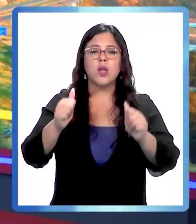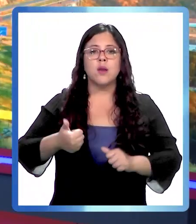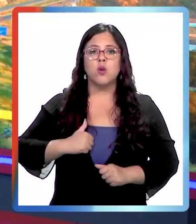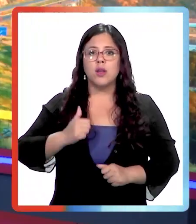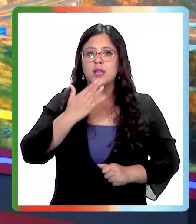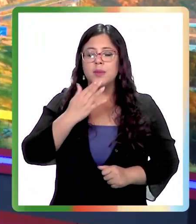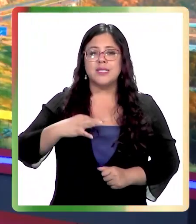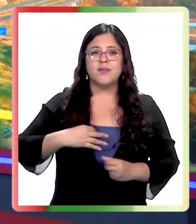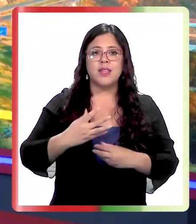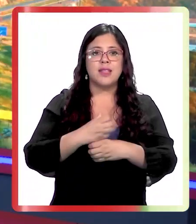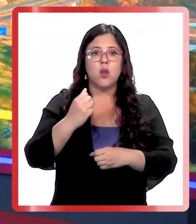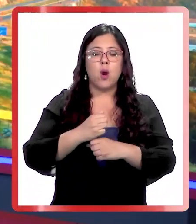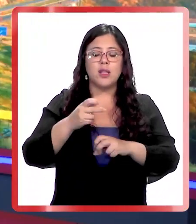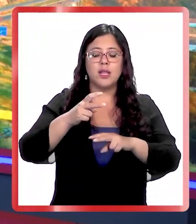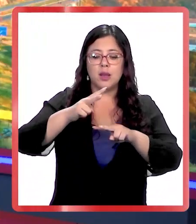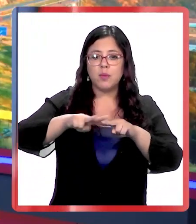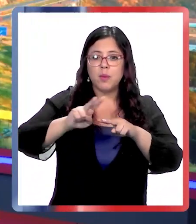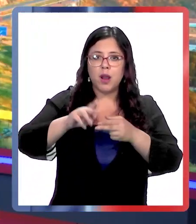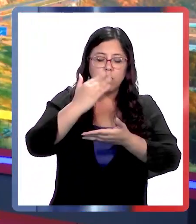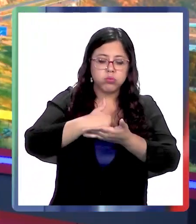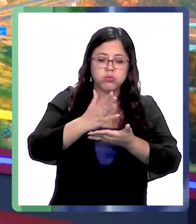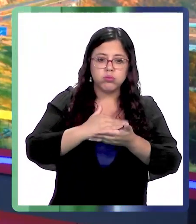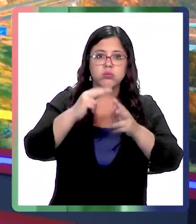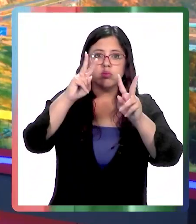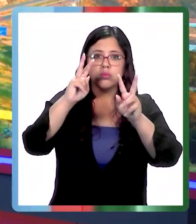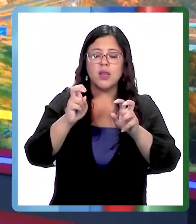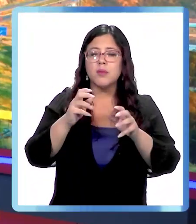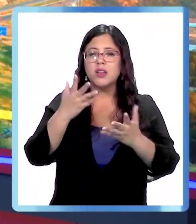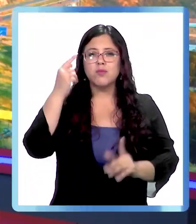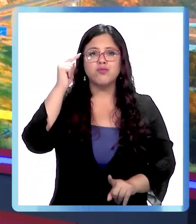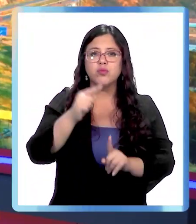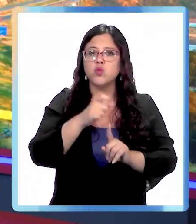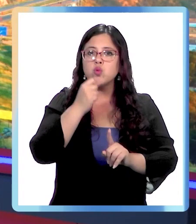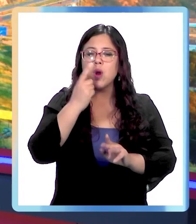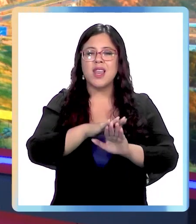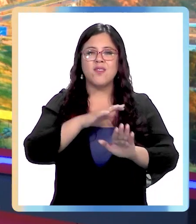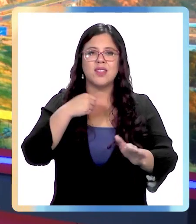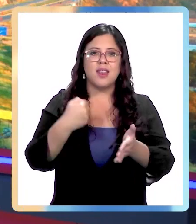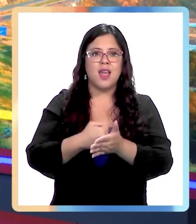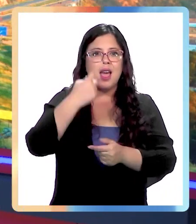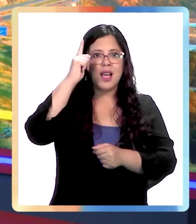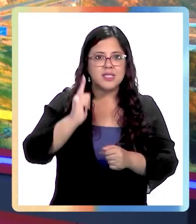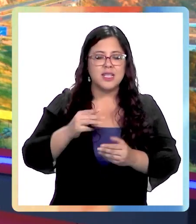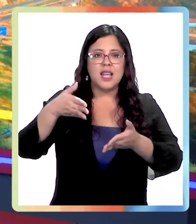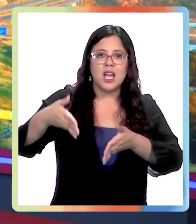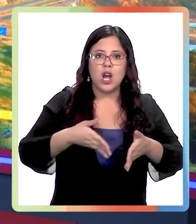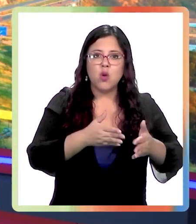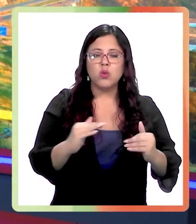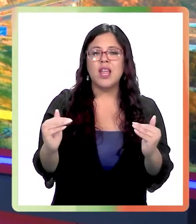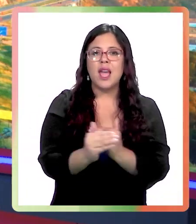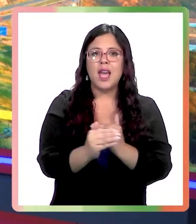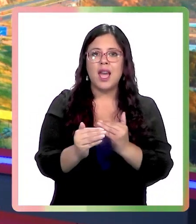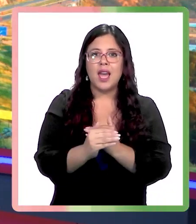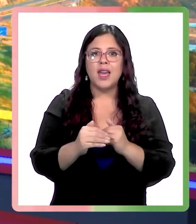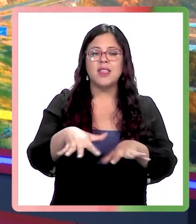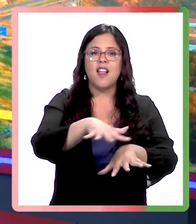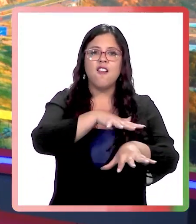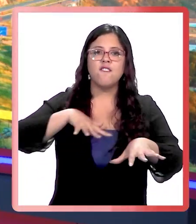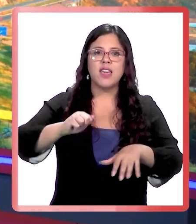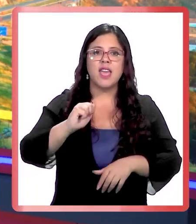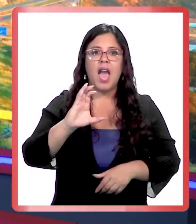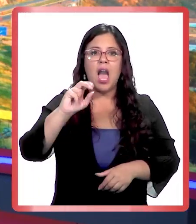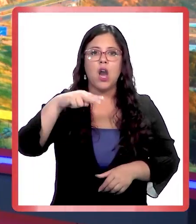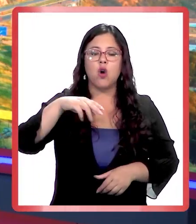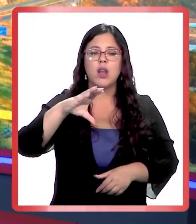Autoridades policiales y civiles de los Andes preparan un plan de contingencia que tiene por objetivo evitar accidentes en las rutas y carreteras de